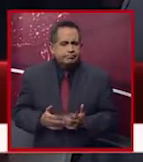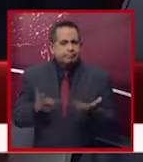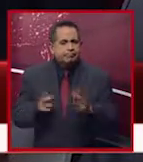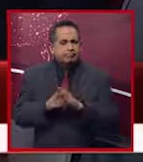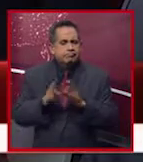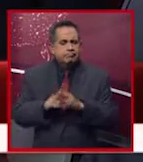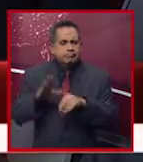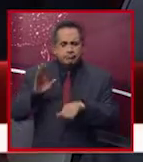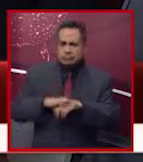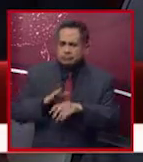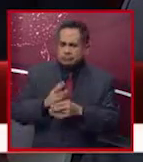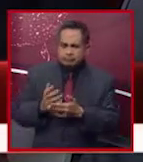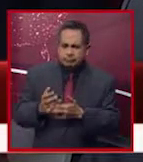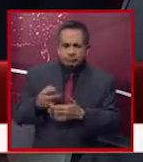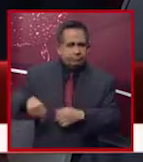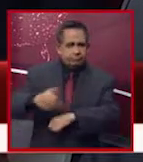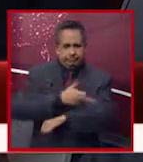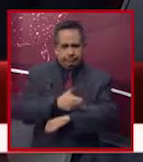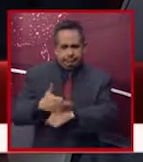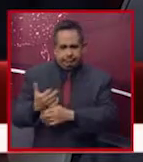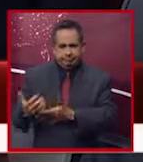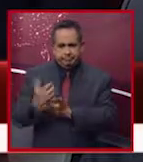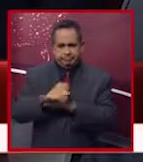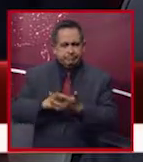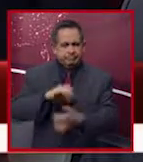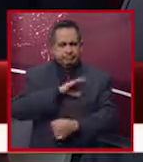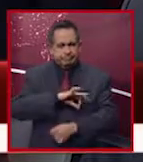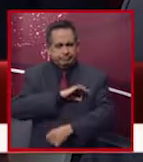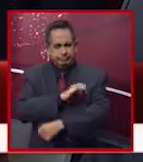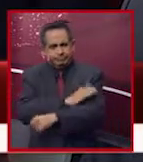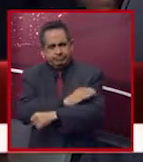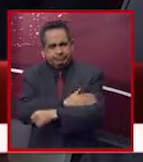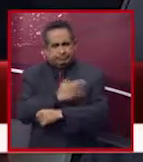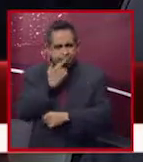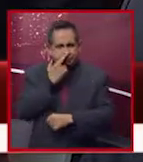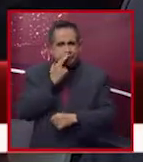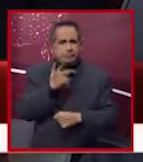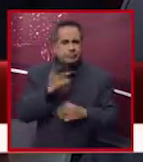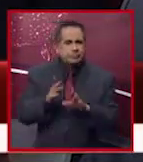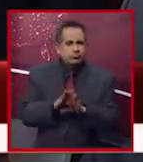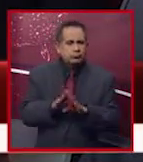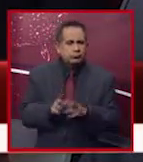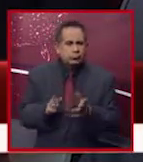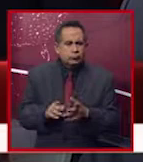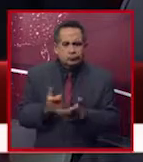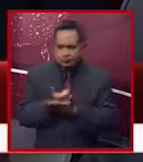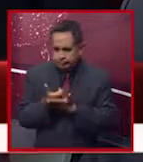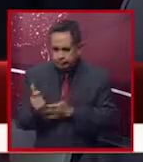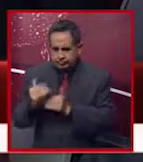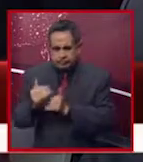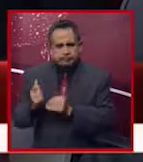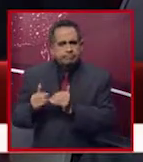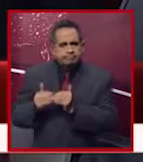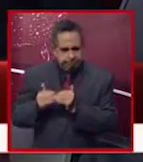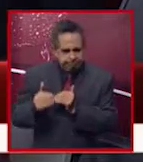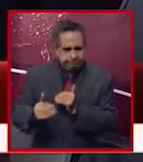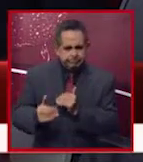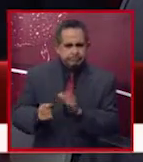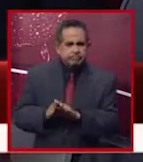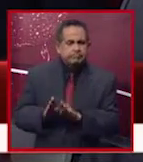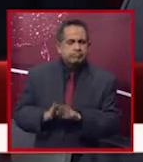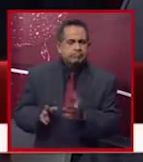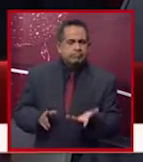que tengan mayores ingresos nuestras familias en el corto plazo o aumentar el salario mínimo